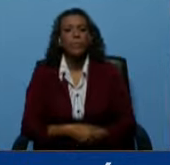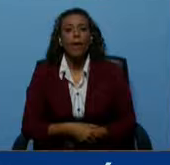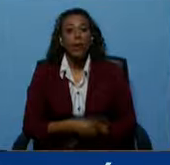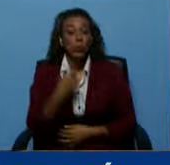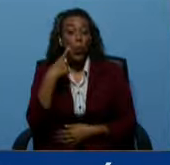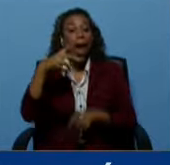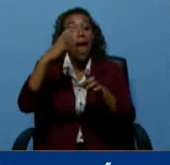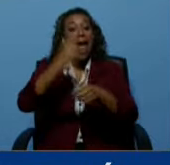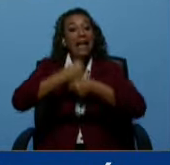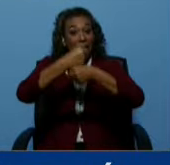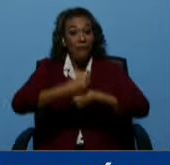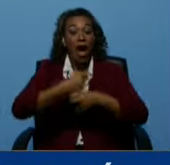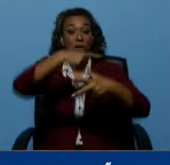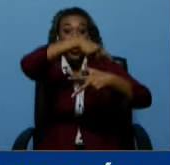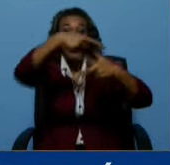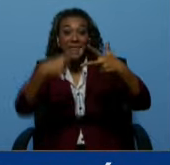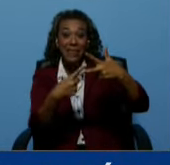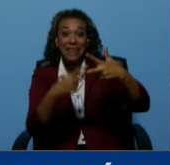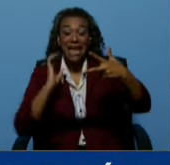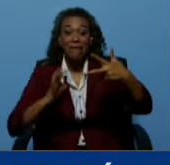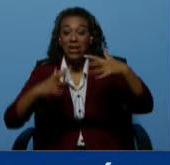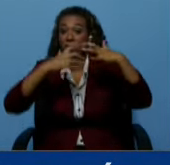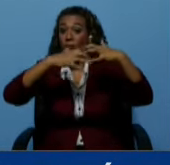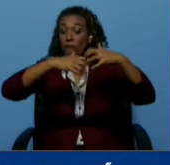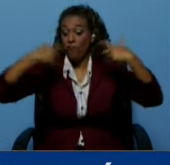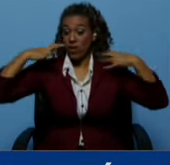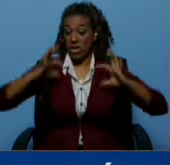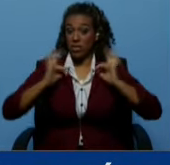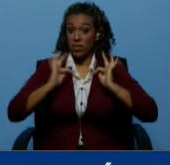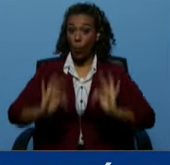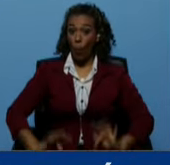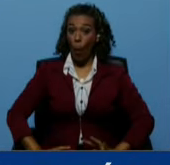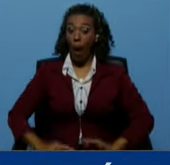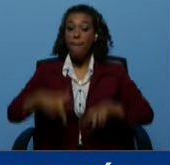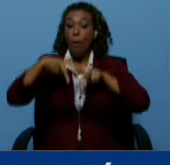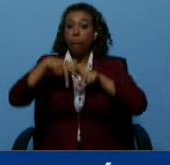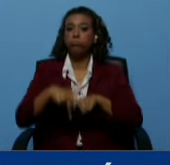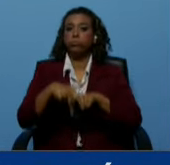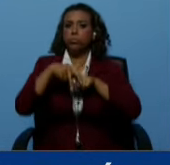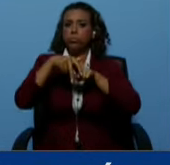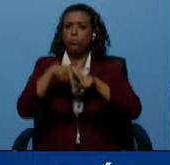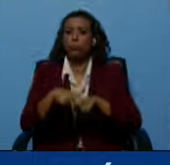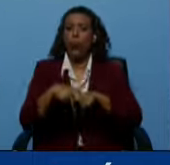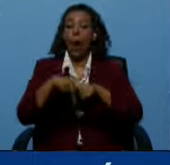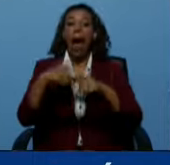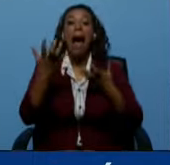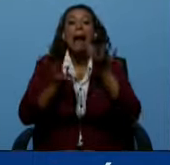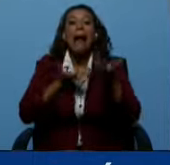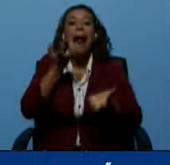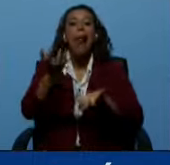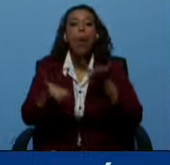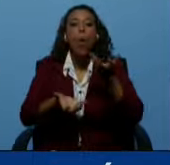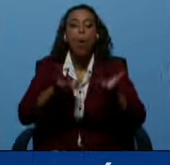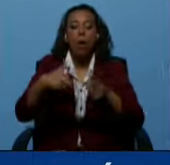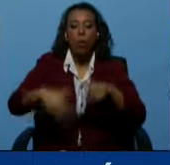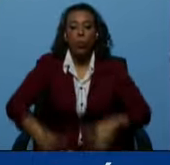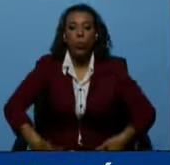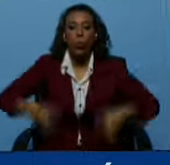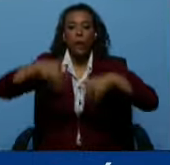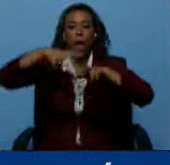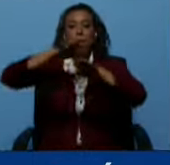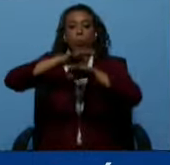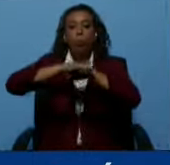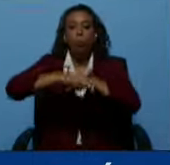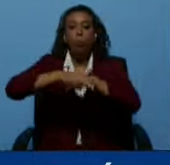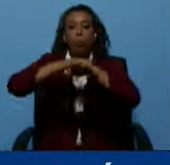El caballo tiene 3 efectos fisiológicos. Uno de los efectos fisiológicos es la temperatura, que en estado de reposo